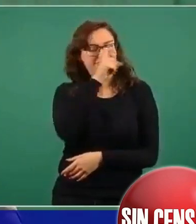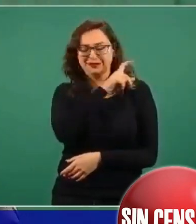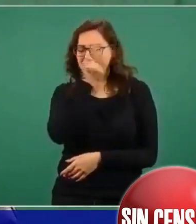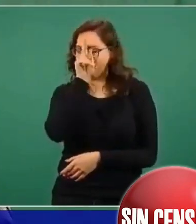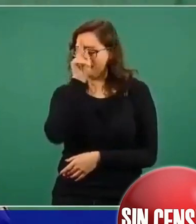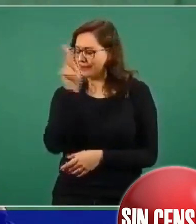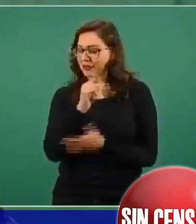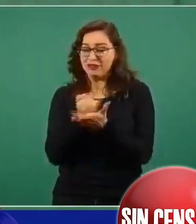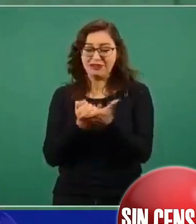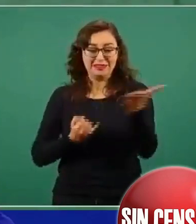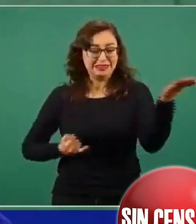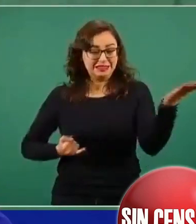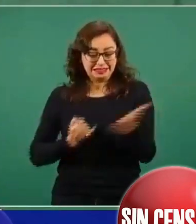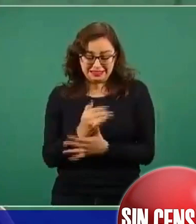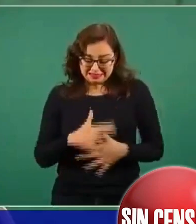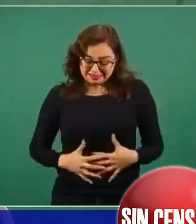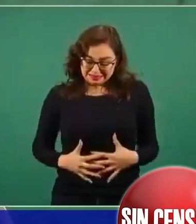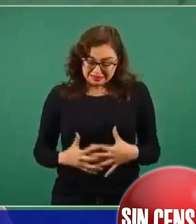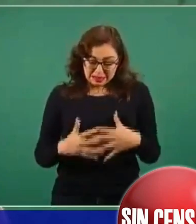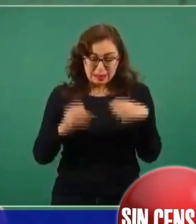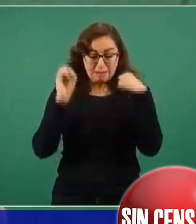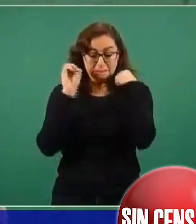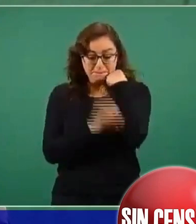extremadamente complicada y difícil.